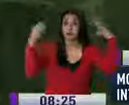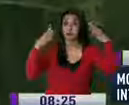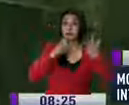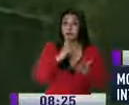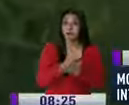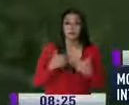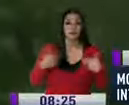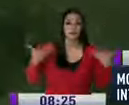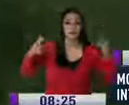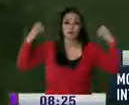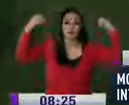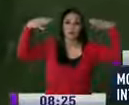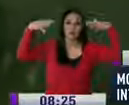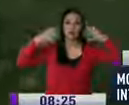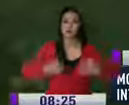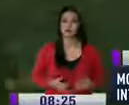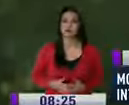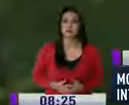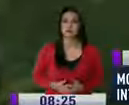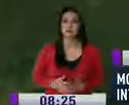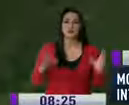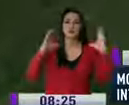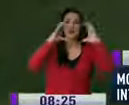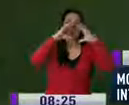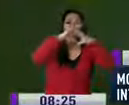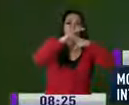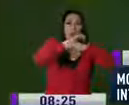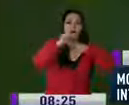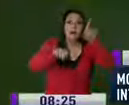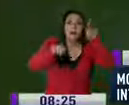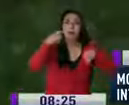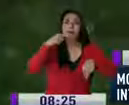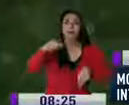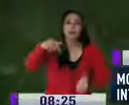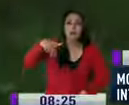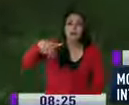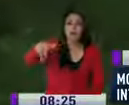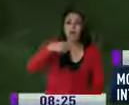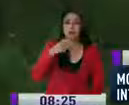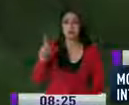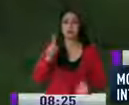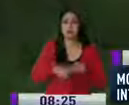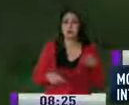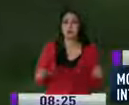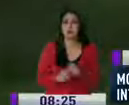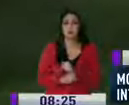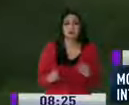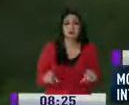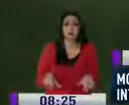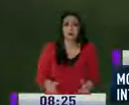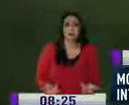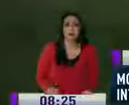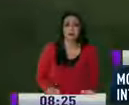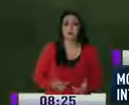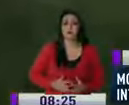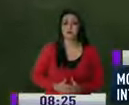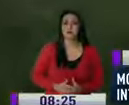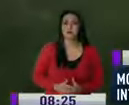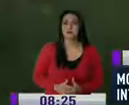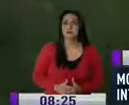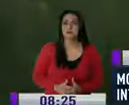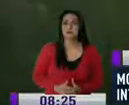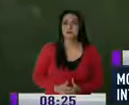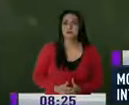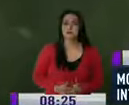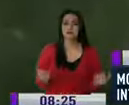luz. Es bien oscuro, no hay a veces, ya digo, ni cómo pasar por aquí, porque todo esto es, como ve,